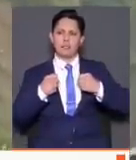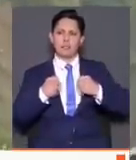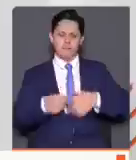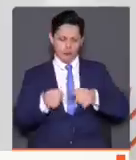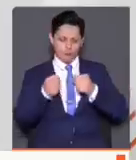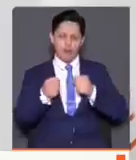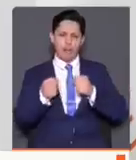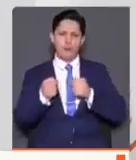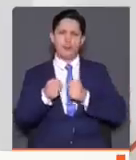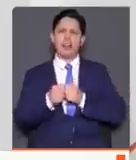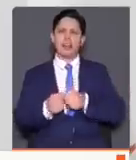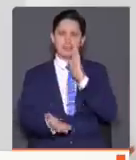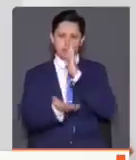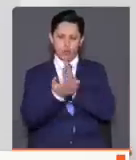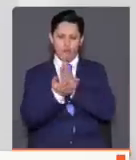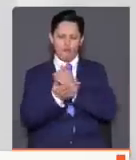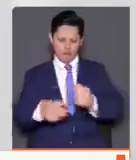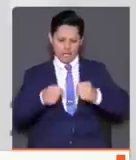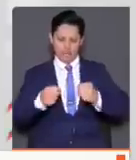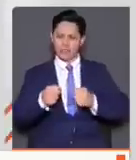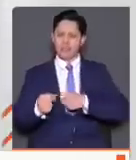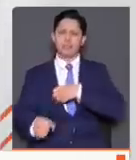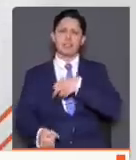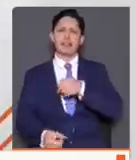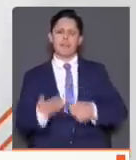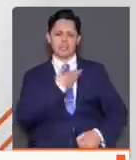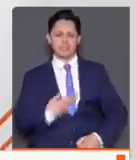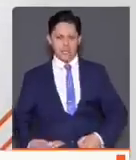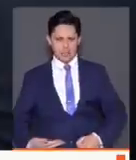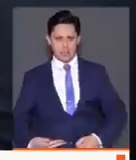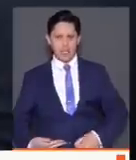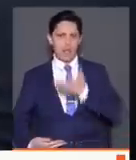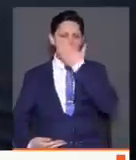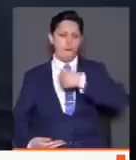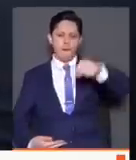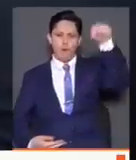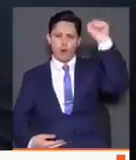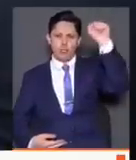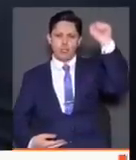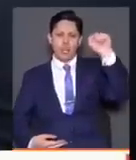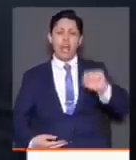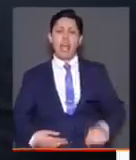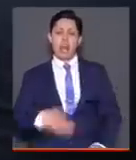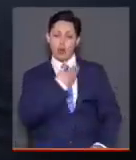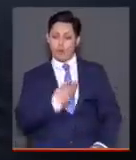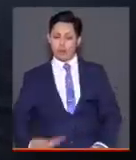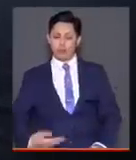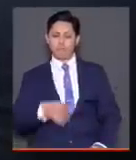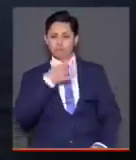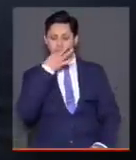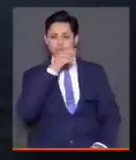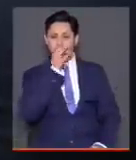presidente Boric. Desde el incidente y hasta el cierre de esta nota, el gobierno no se ha referido al tema.